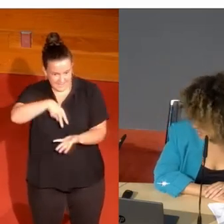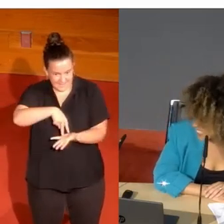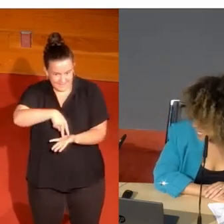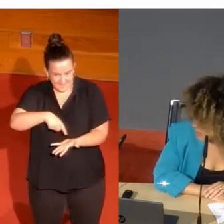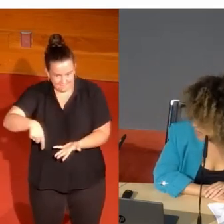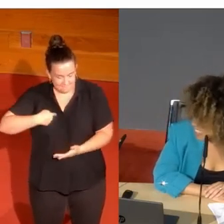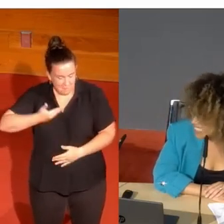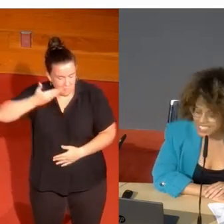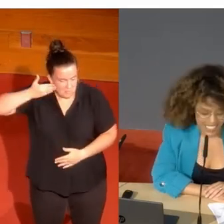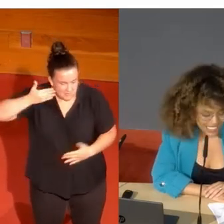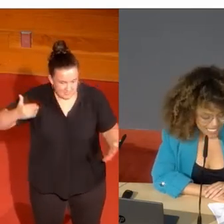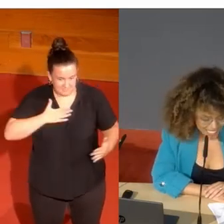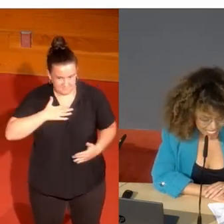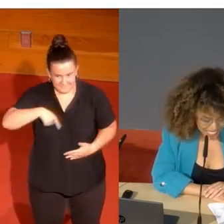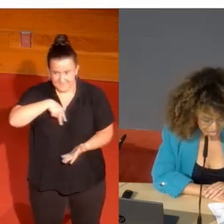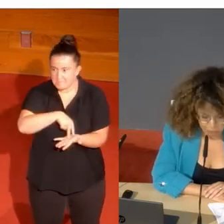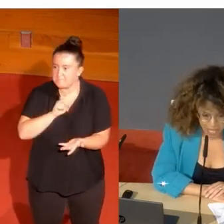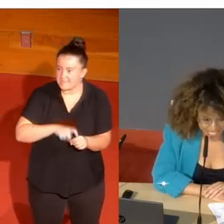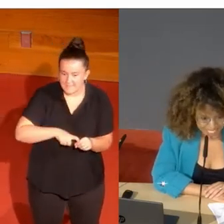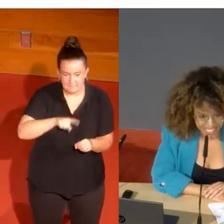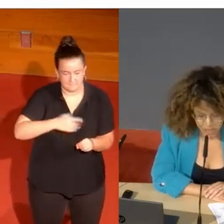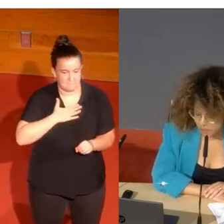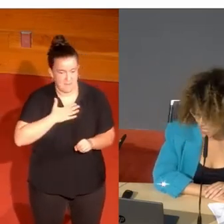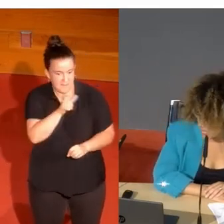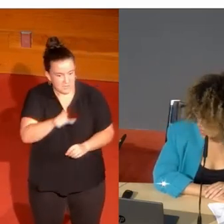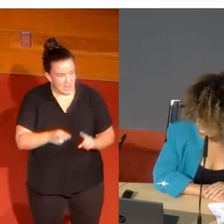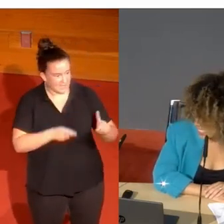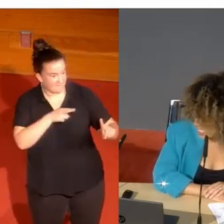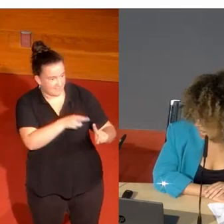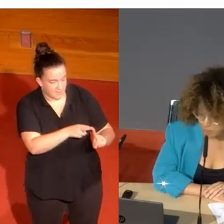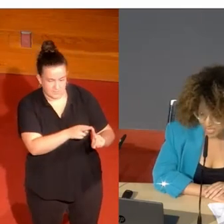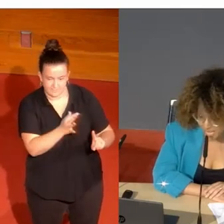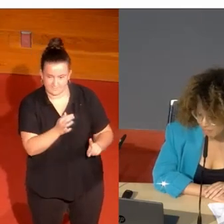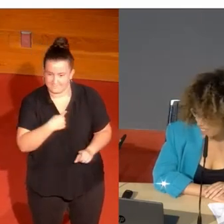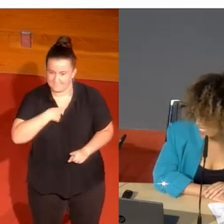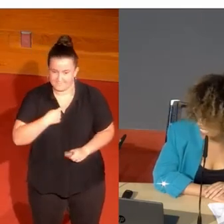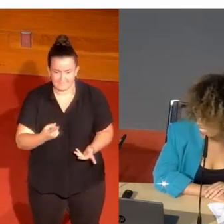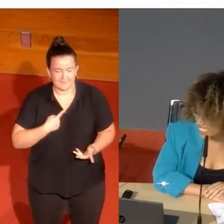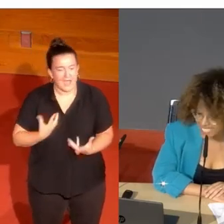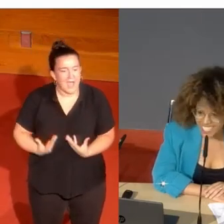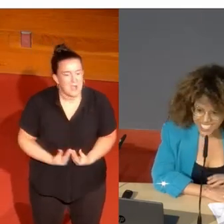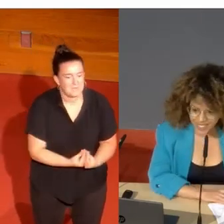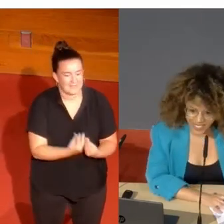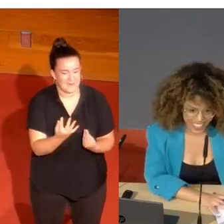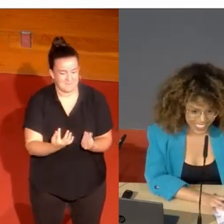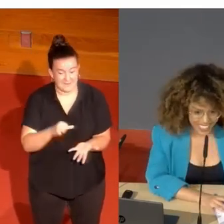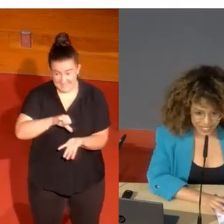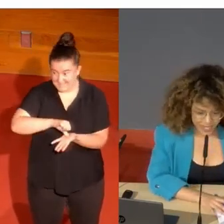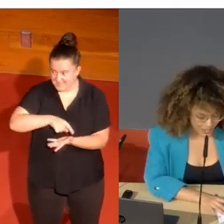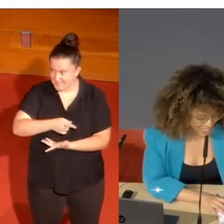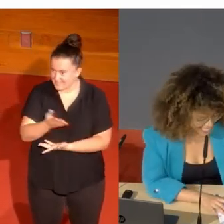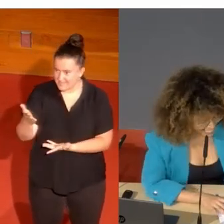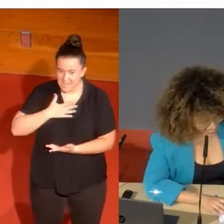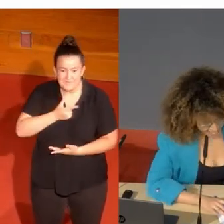grandes referentes para mí y y es un placer acompañaros Y aprovechar para visitar esta ciudad